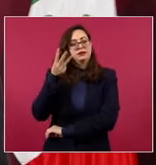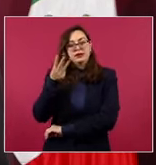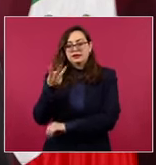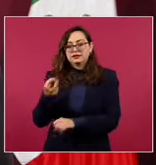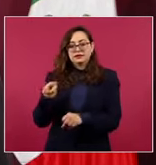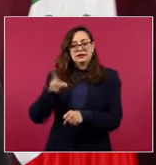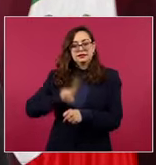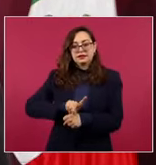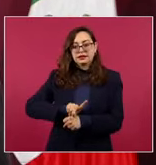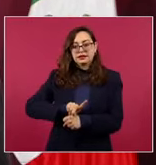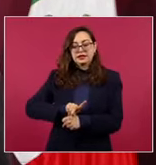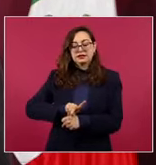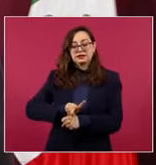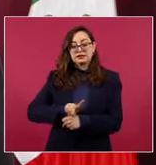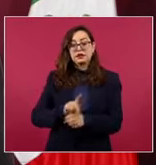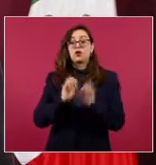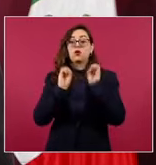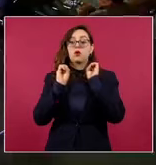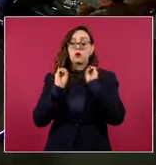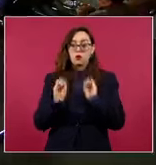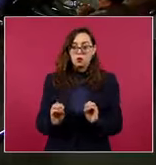y regresar el domingo, o